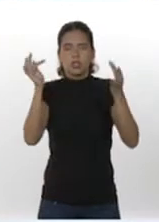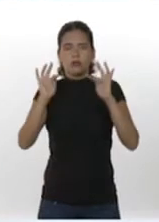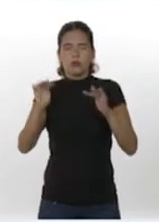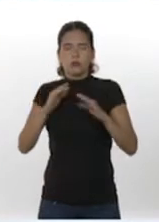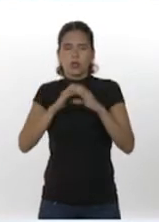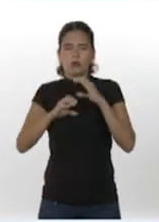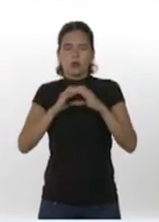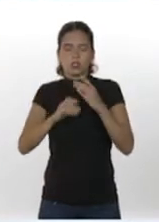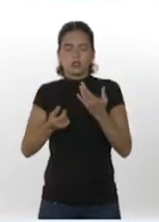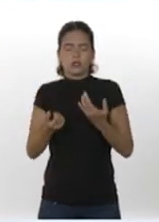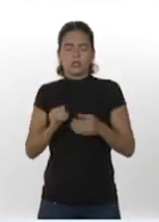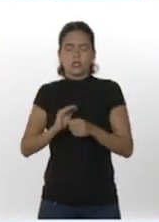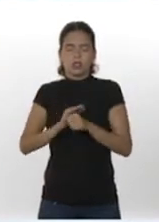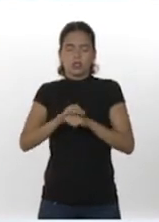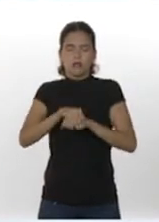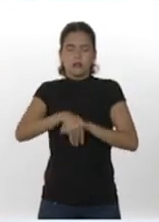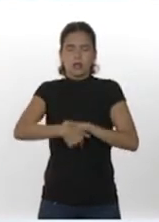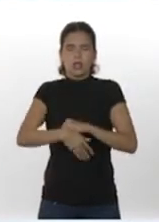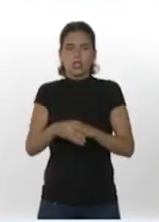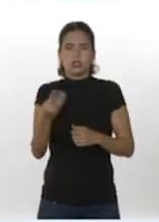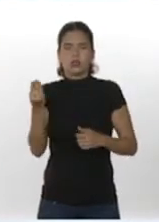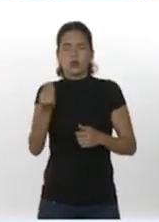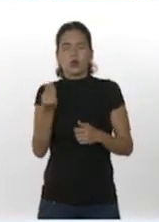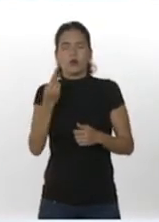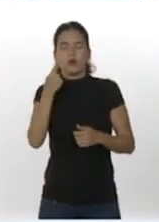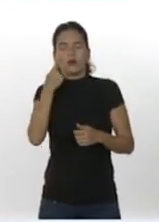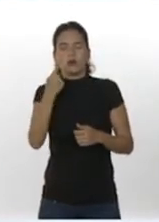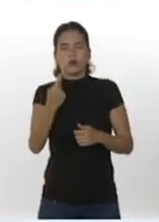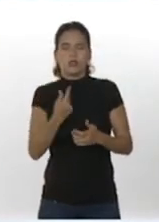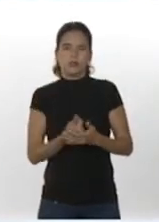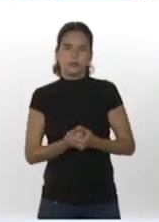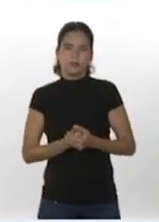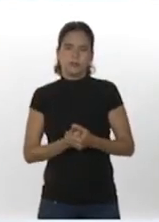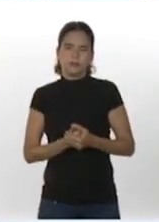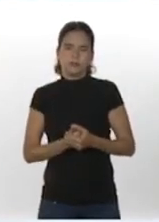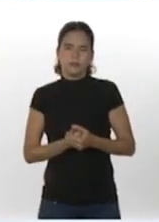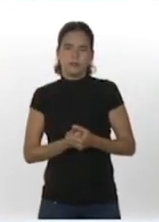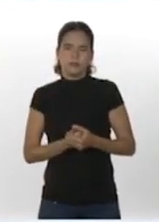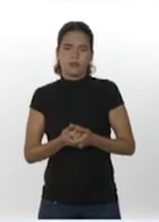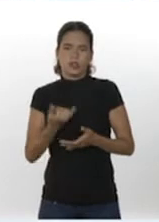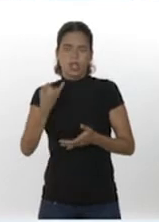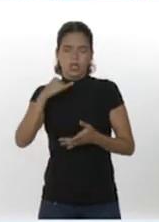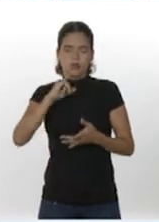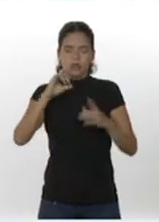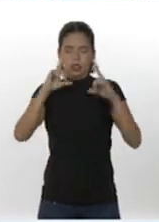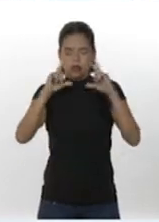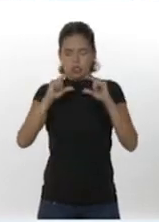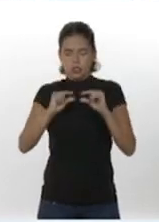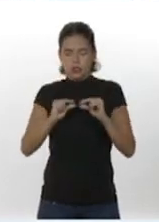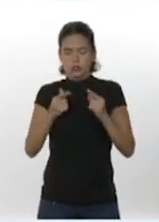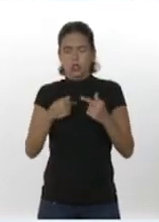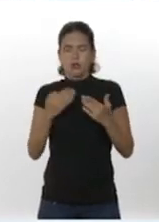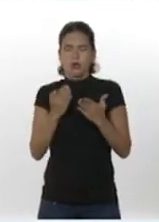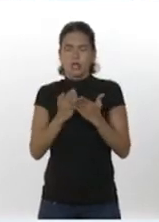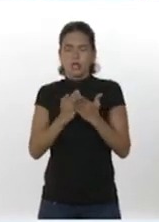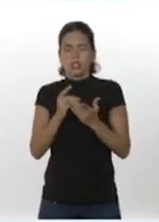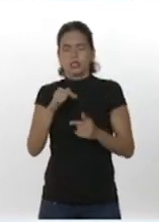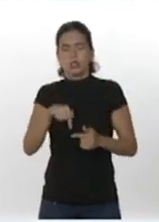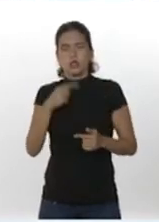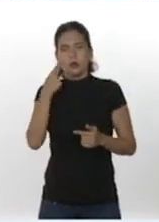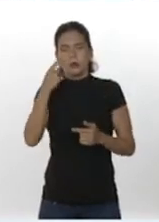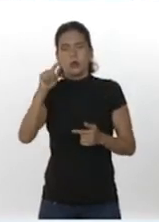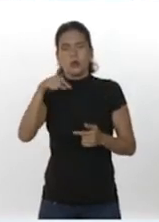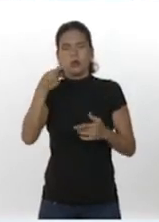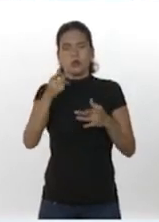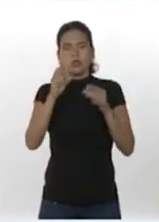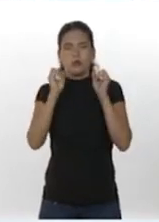comunicación, tanto impresos como visuales, ¿sí? Entonces allí un pequeño resumen de lo que fueron las clases de hoy. Nos vemos en una